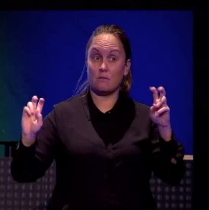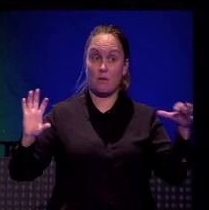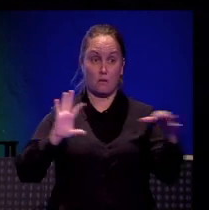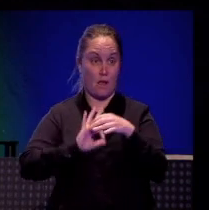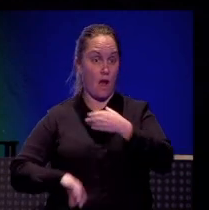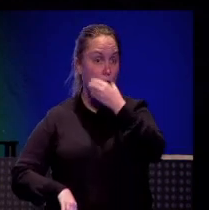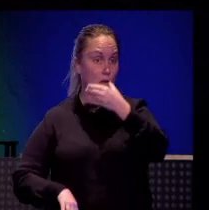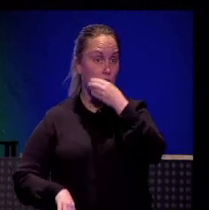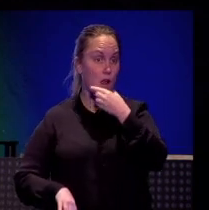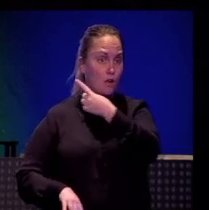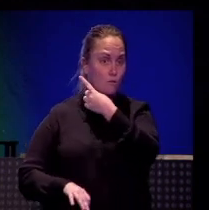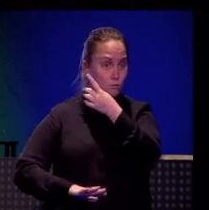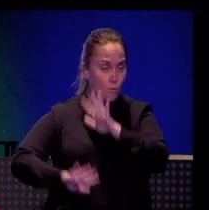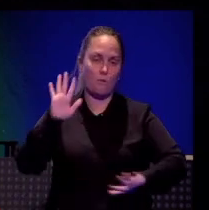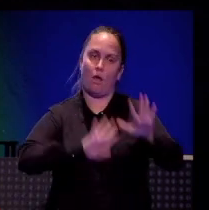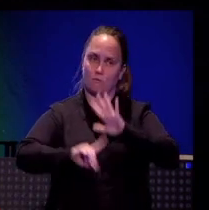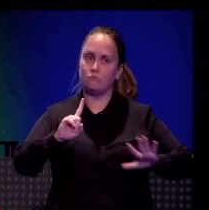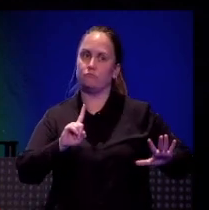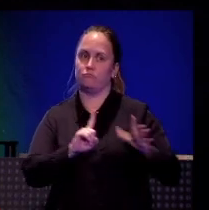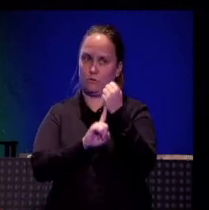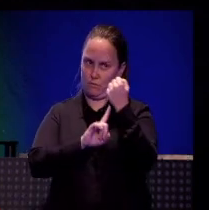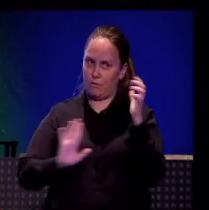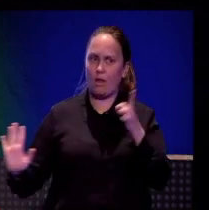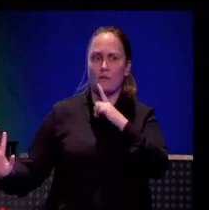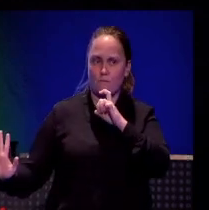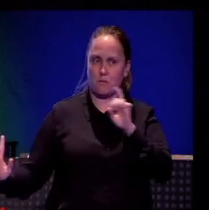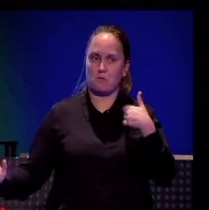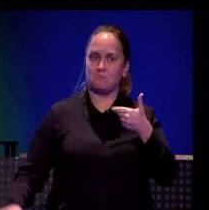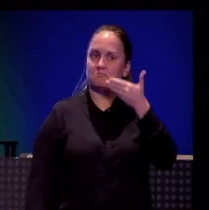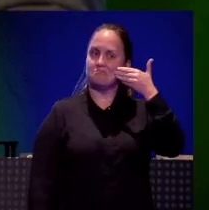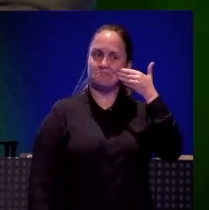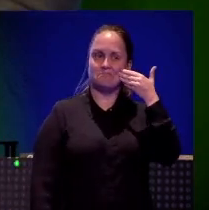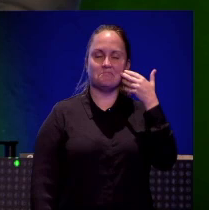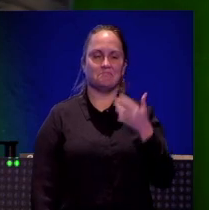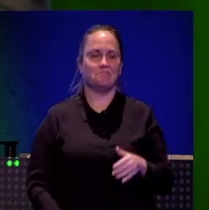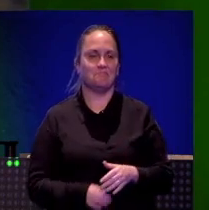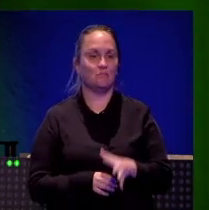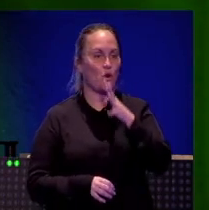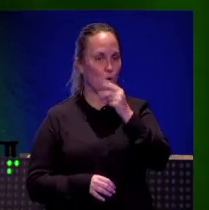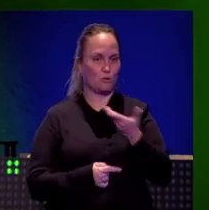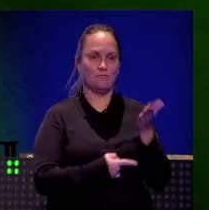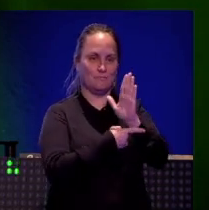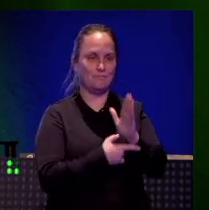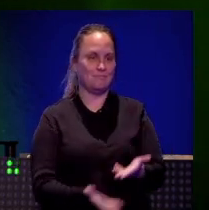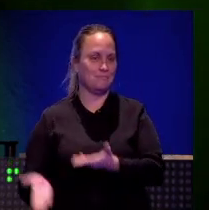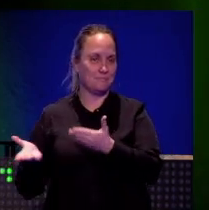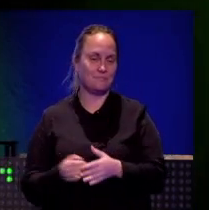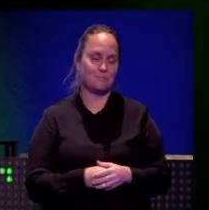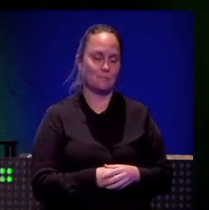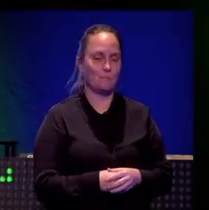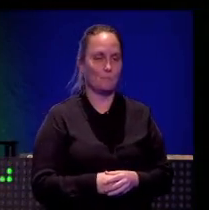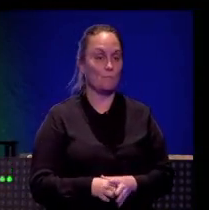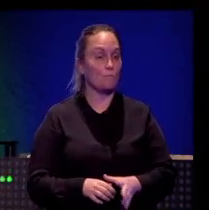la ventana de papel es muy complicado yo estoy muy orgulloso porque solo entra lo estoy mostrando ahora mismo aquí